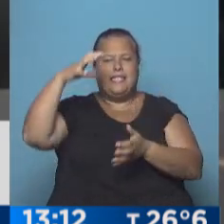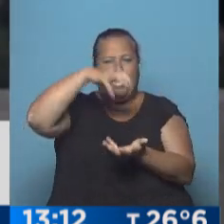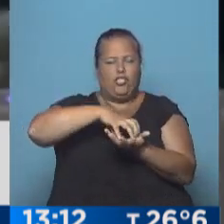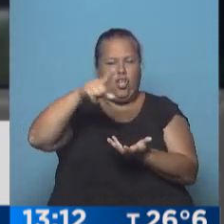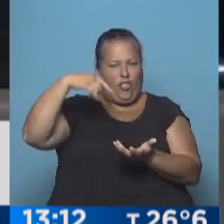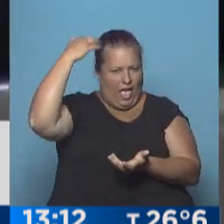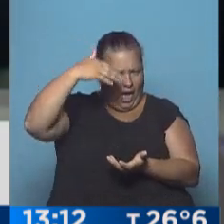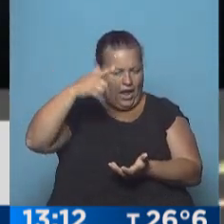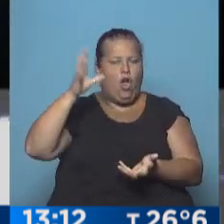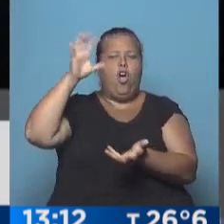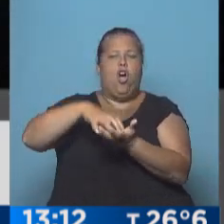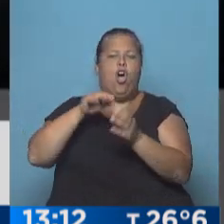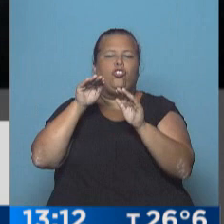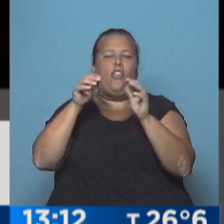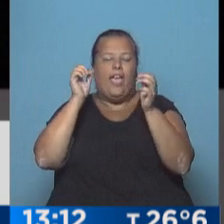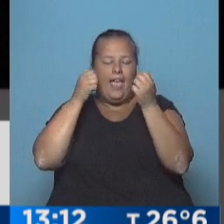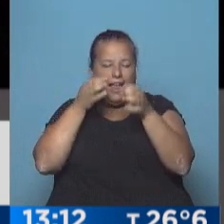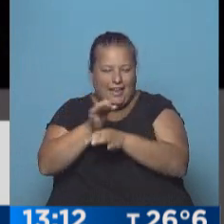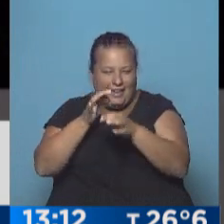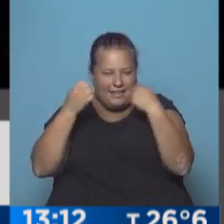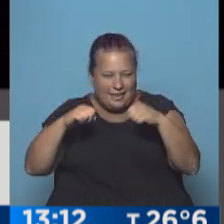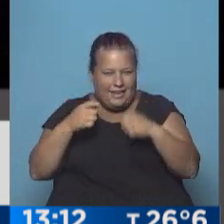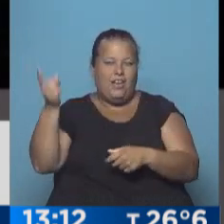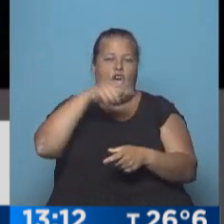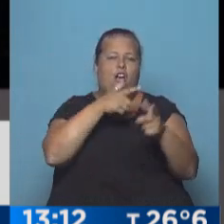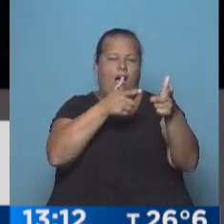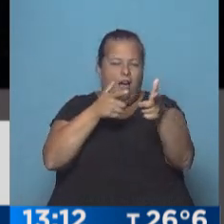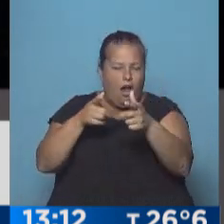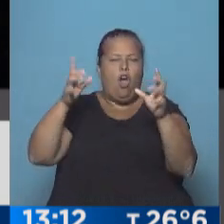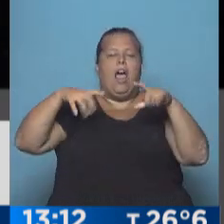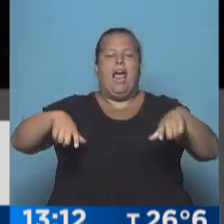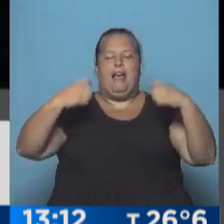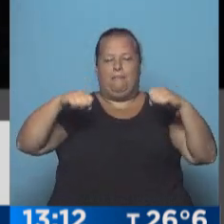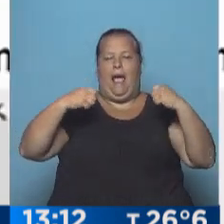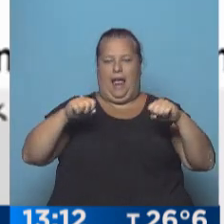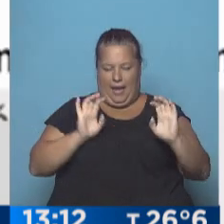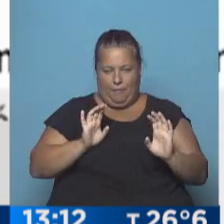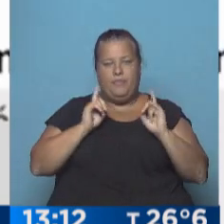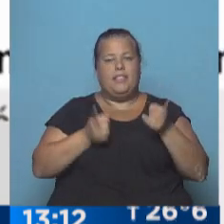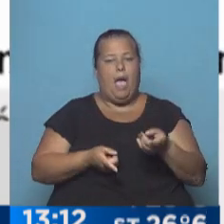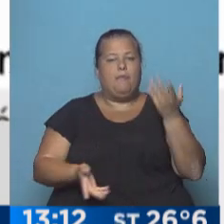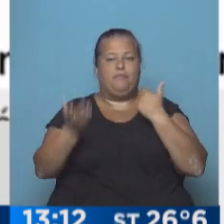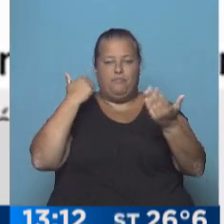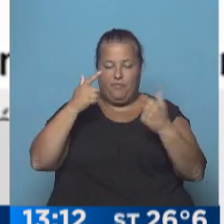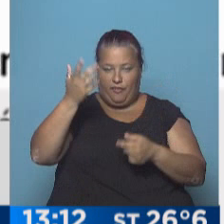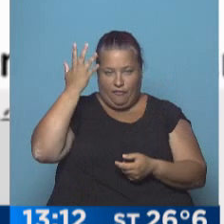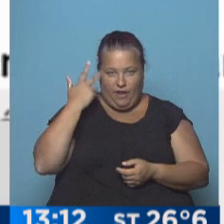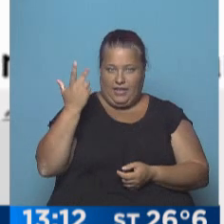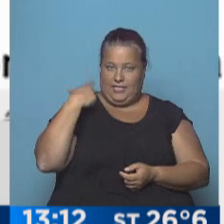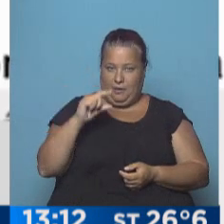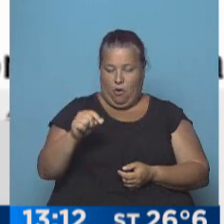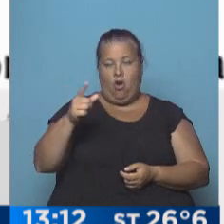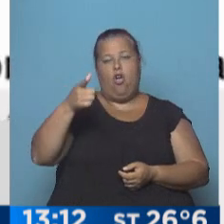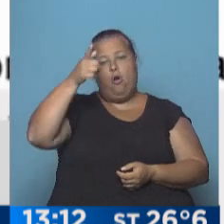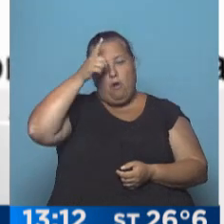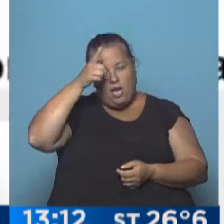grupo yihadista, un centro de reclutamiento, un arsenal y un campo de entrenamiento. También hubo allanamientos en Francia en las últimas horas. Las